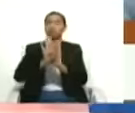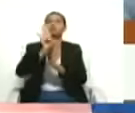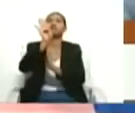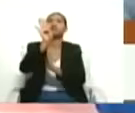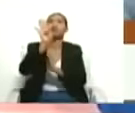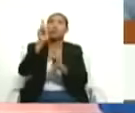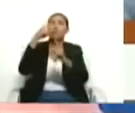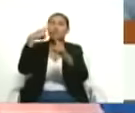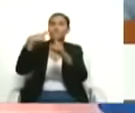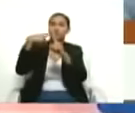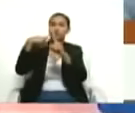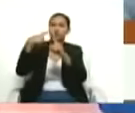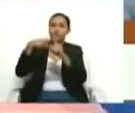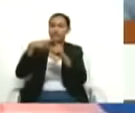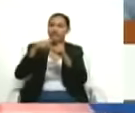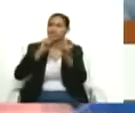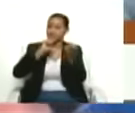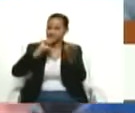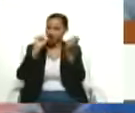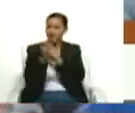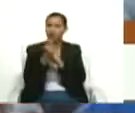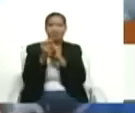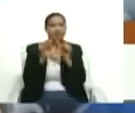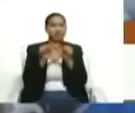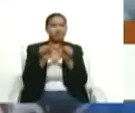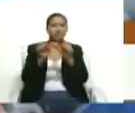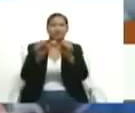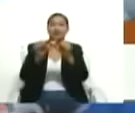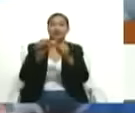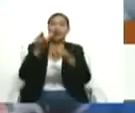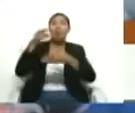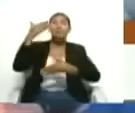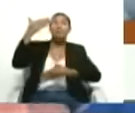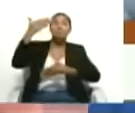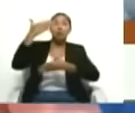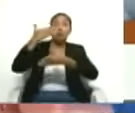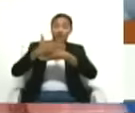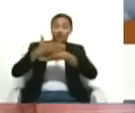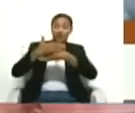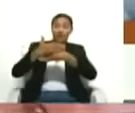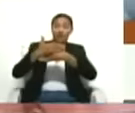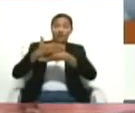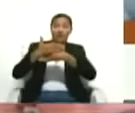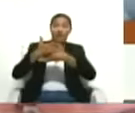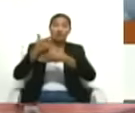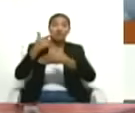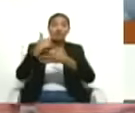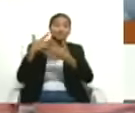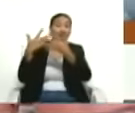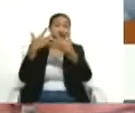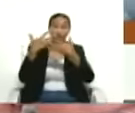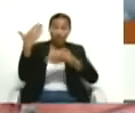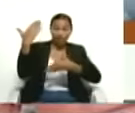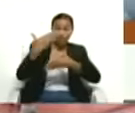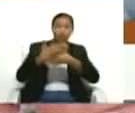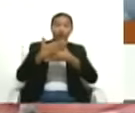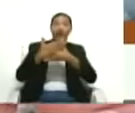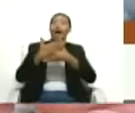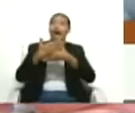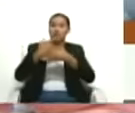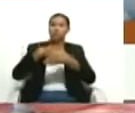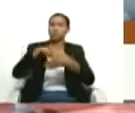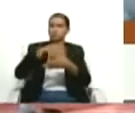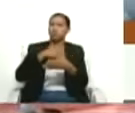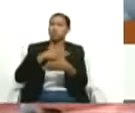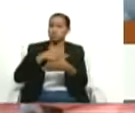reinventarnos. El bloqueo criminal nos ha permitido superar la dependencia rentista, el